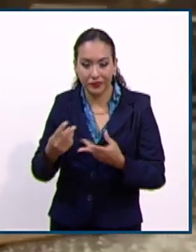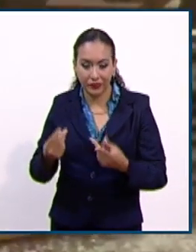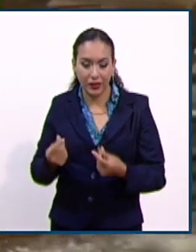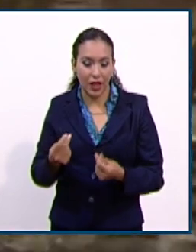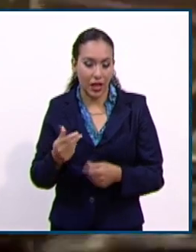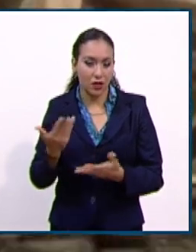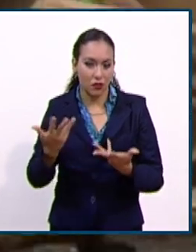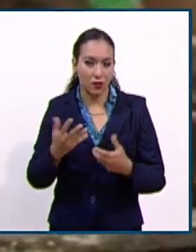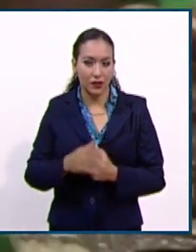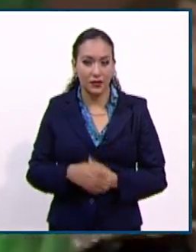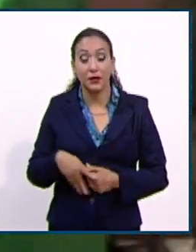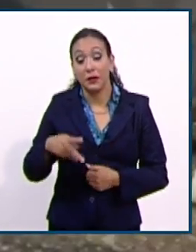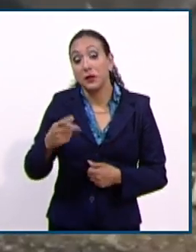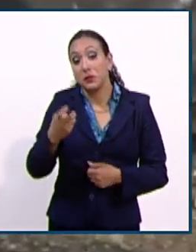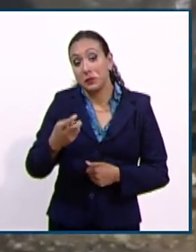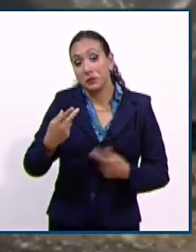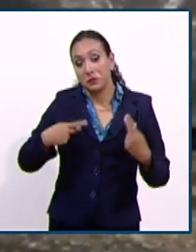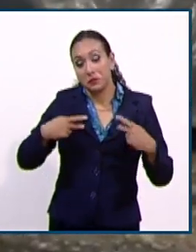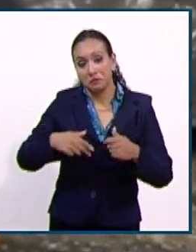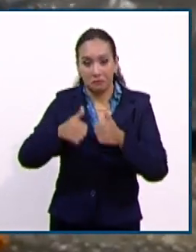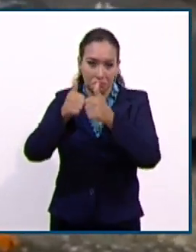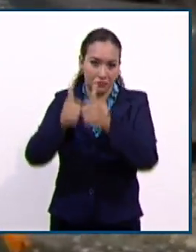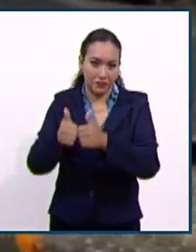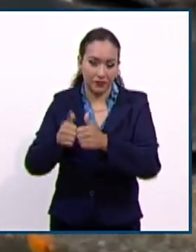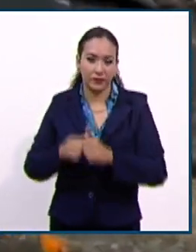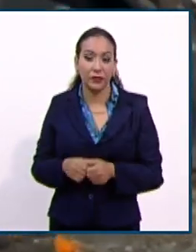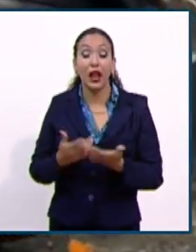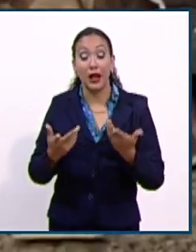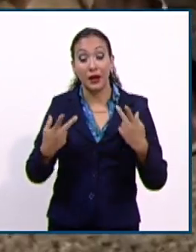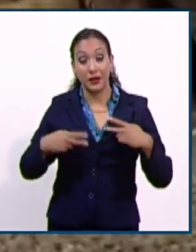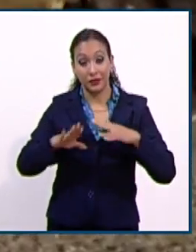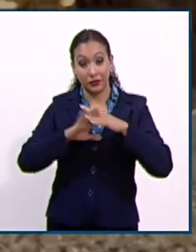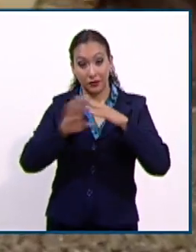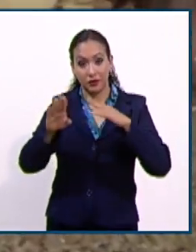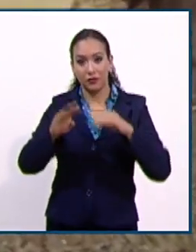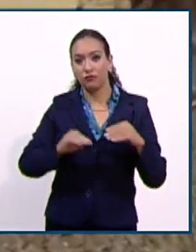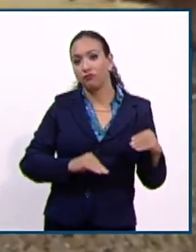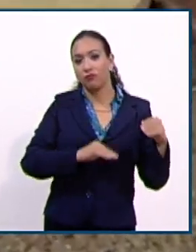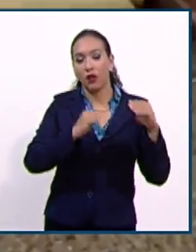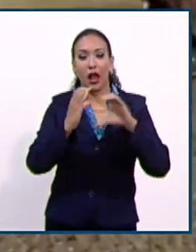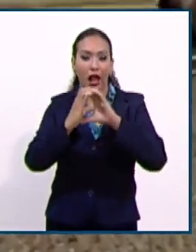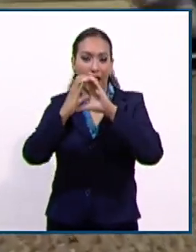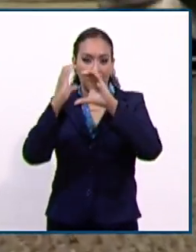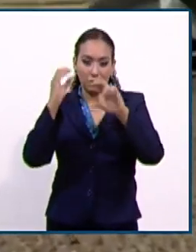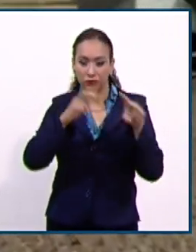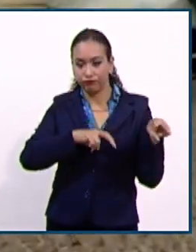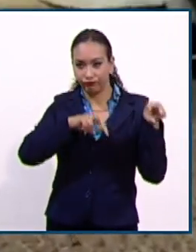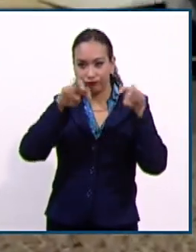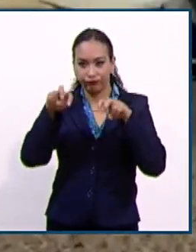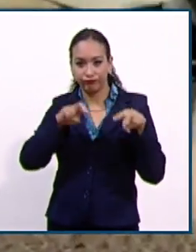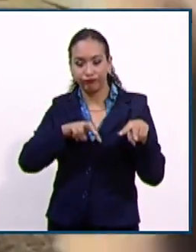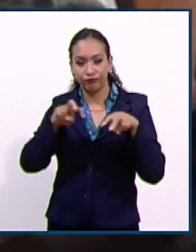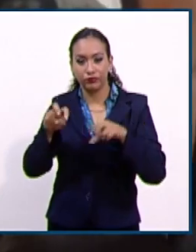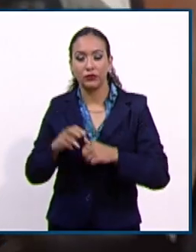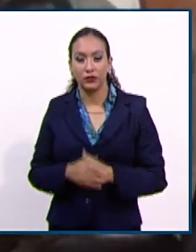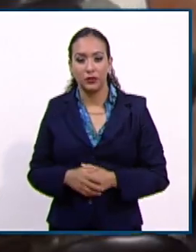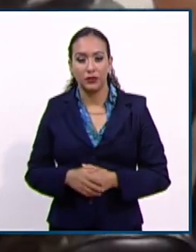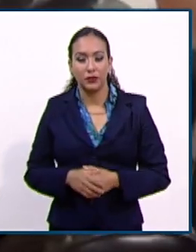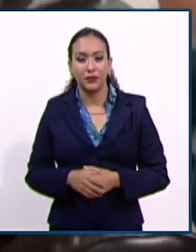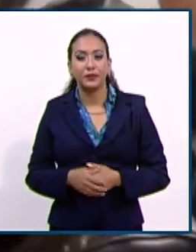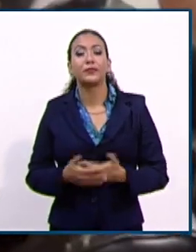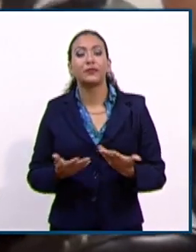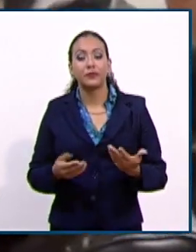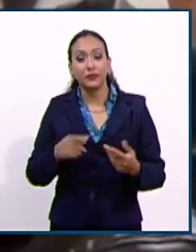respuesta a sus solicitudes de asilo y residencia. Las personas migrantes fueron subidas a diversos autobuses con el fin, aparentemente, de